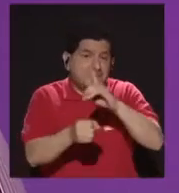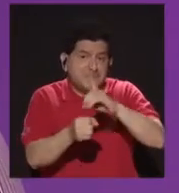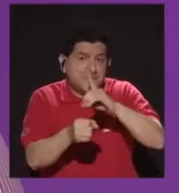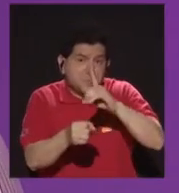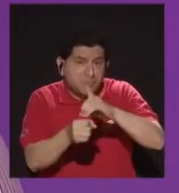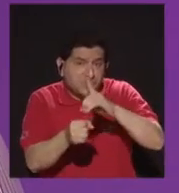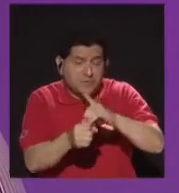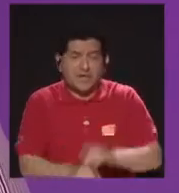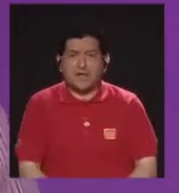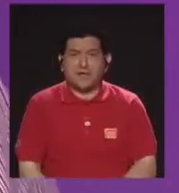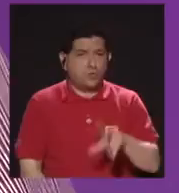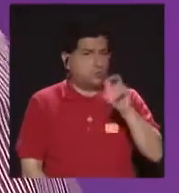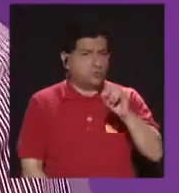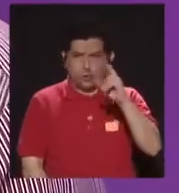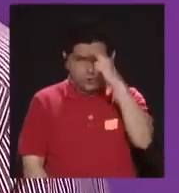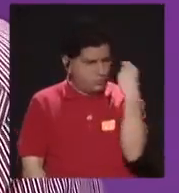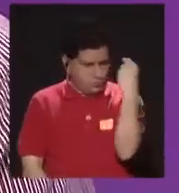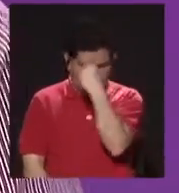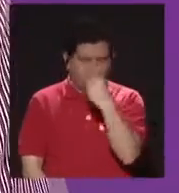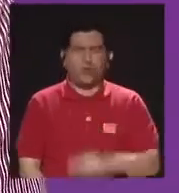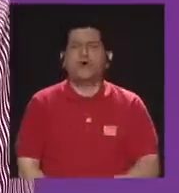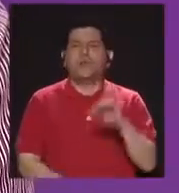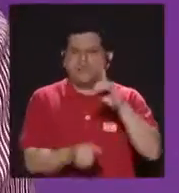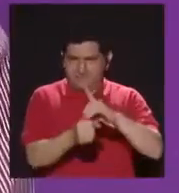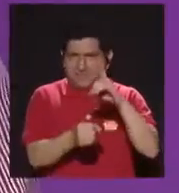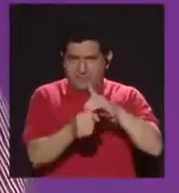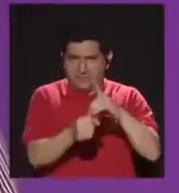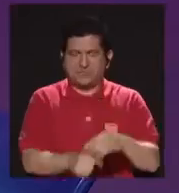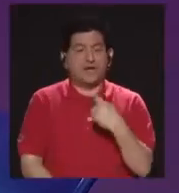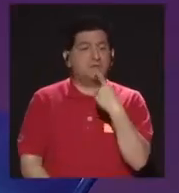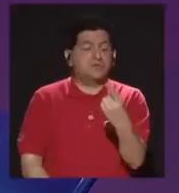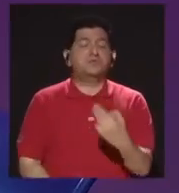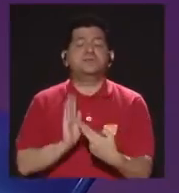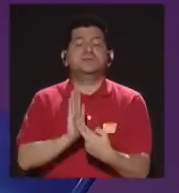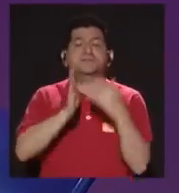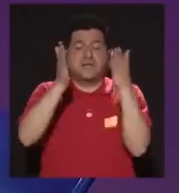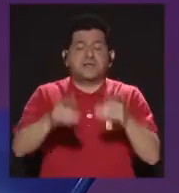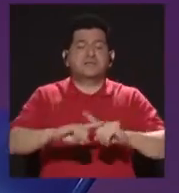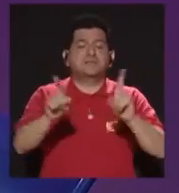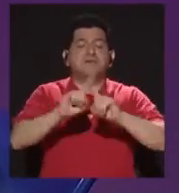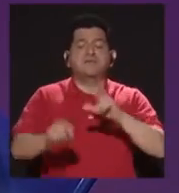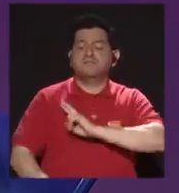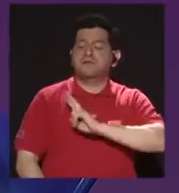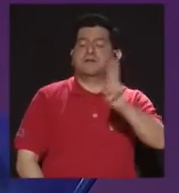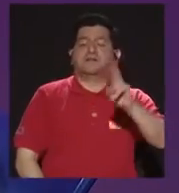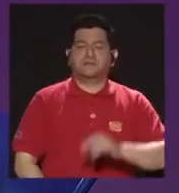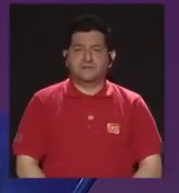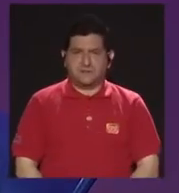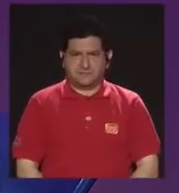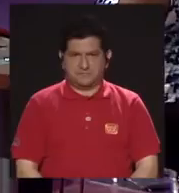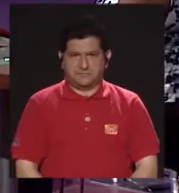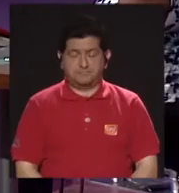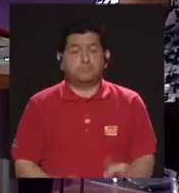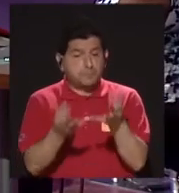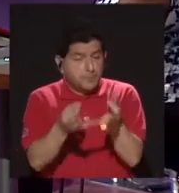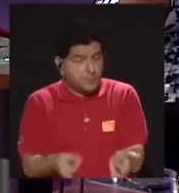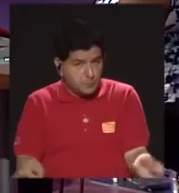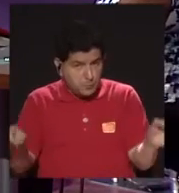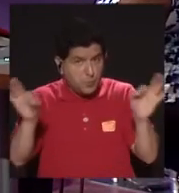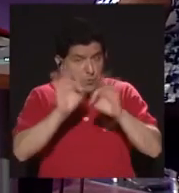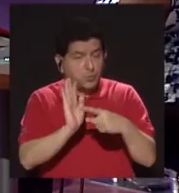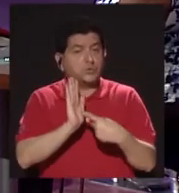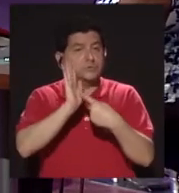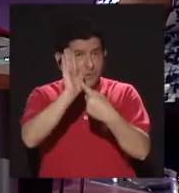que no son católicos son diputados que se dicen representantes de otras religiones si éste es muy importante